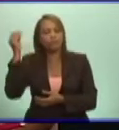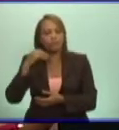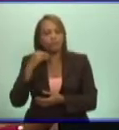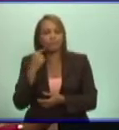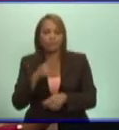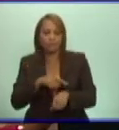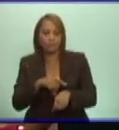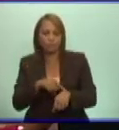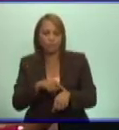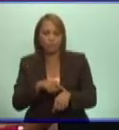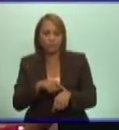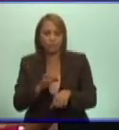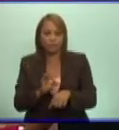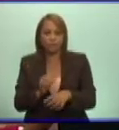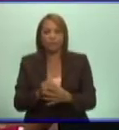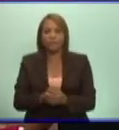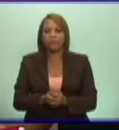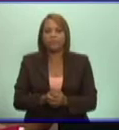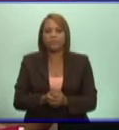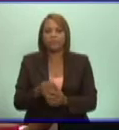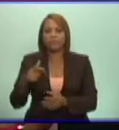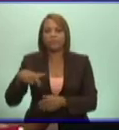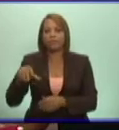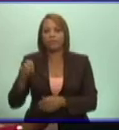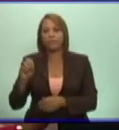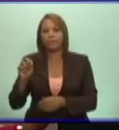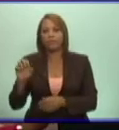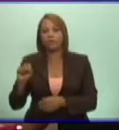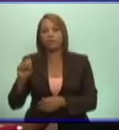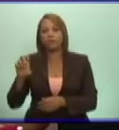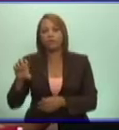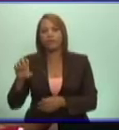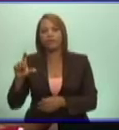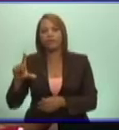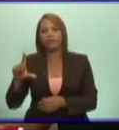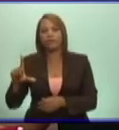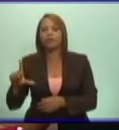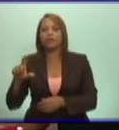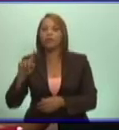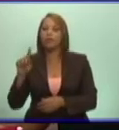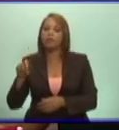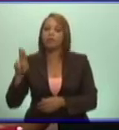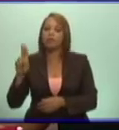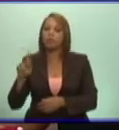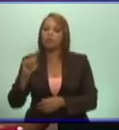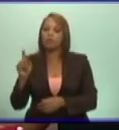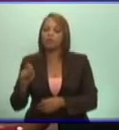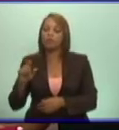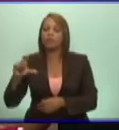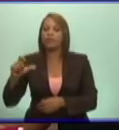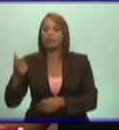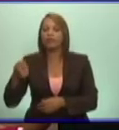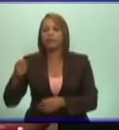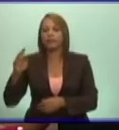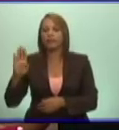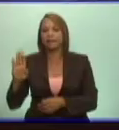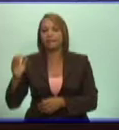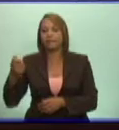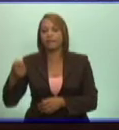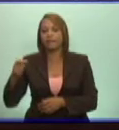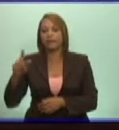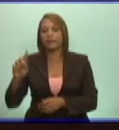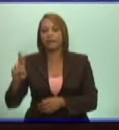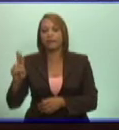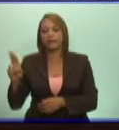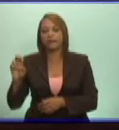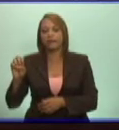estos momentos, es nuestro pedagogo José de la Luz y Caballero, que siempre nos alertaba: atendamos de preferencia a este